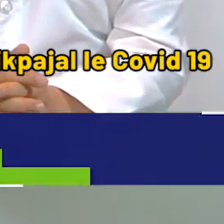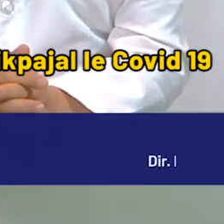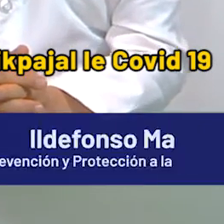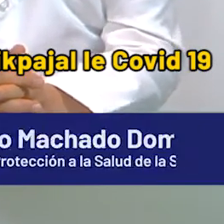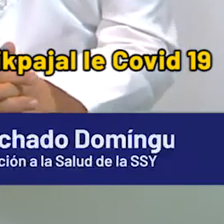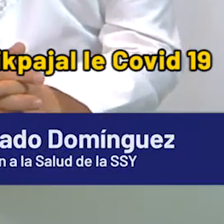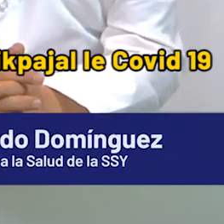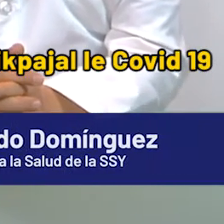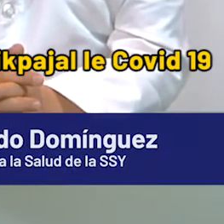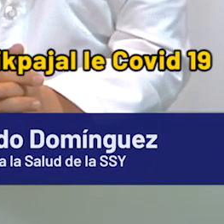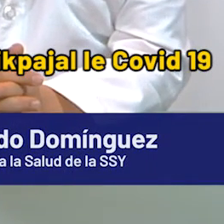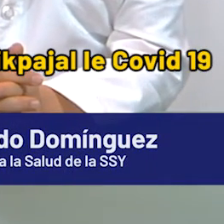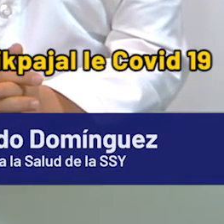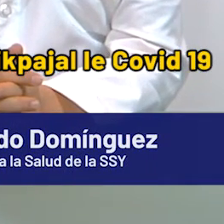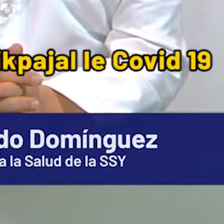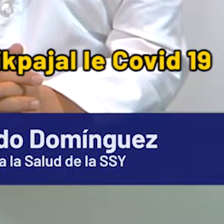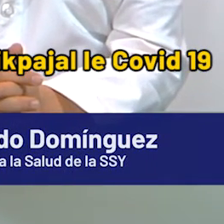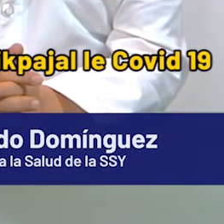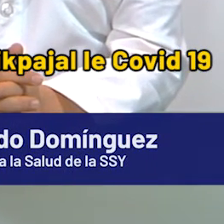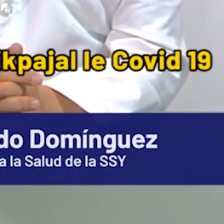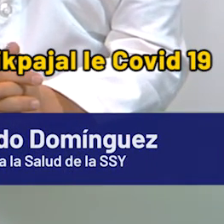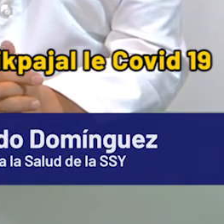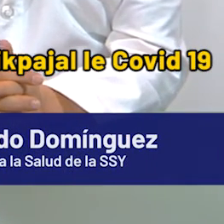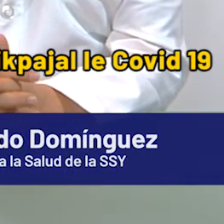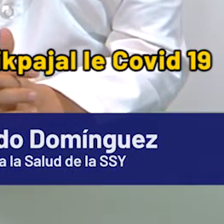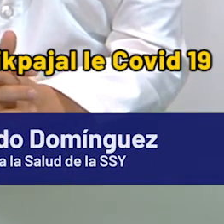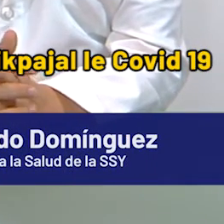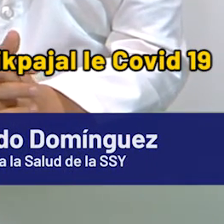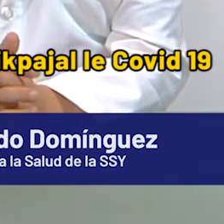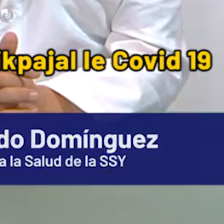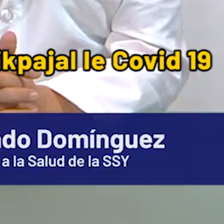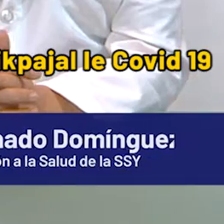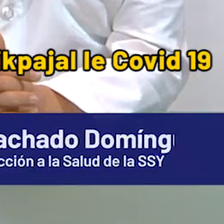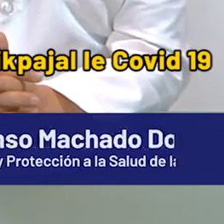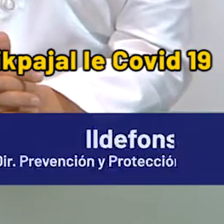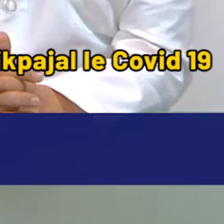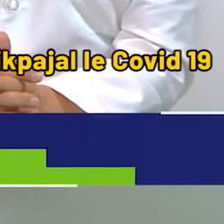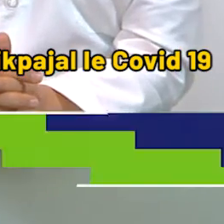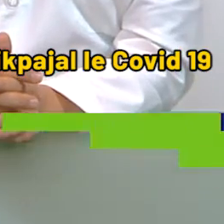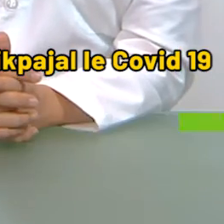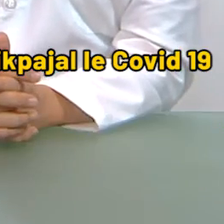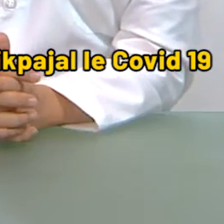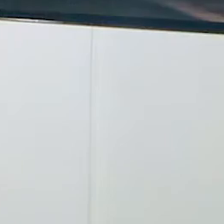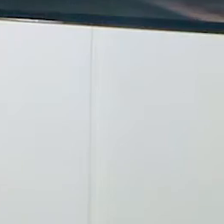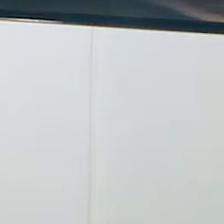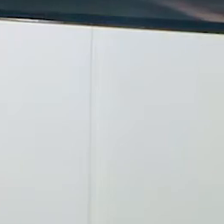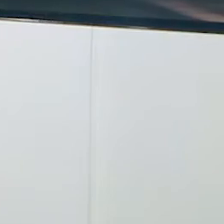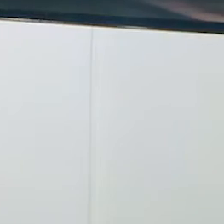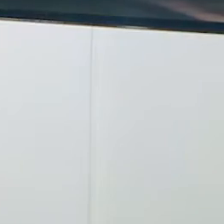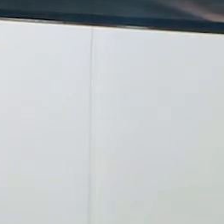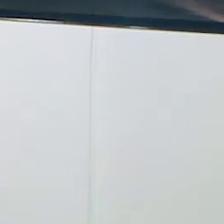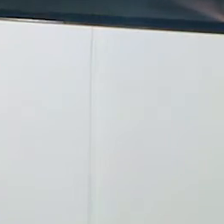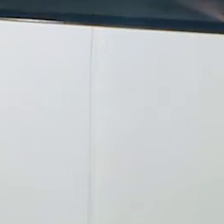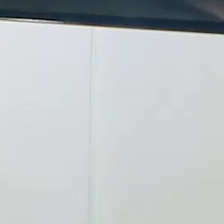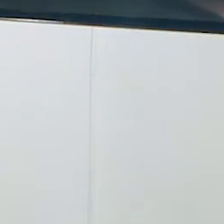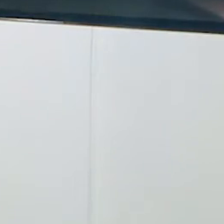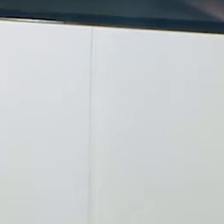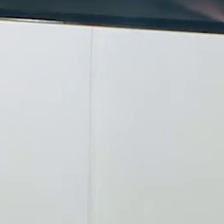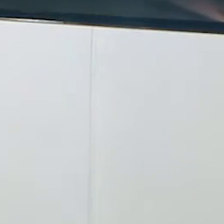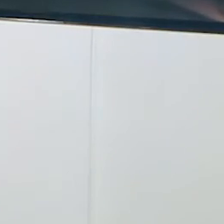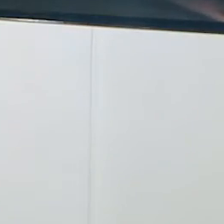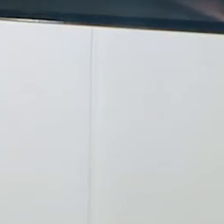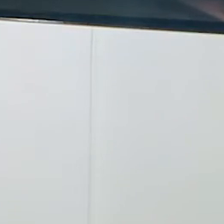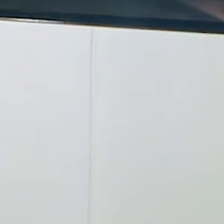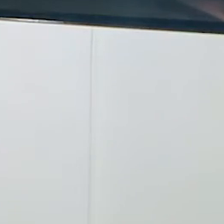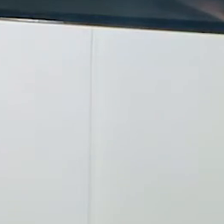Buenas tardes. En este momento daremos la información diaria relacionada con el COVID-19. Doctor Isaac, por favor. Gracias, doctor Machado. Buenas